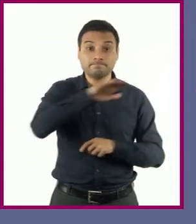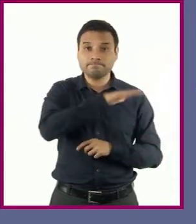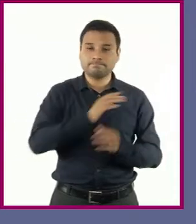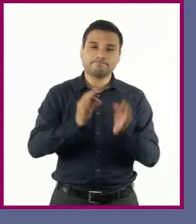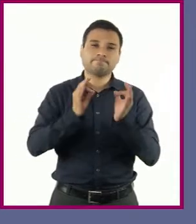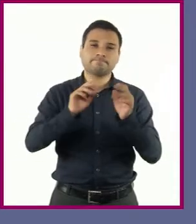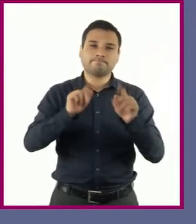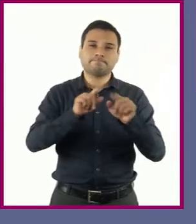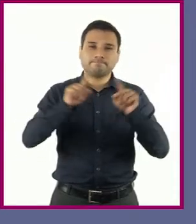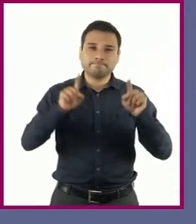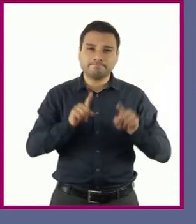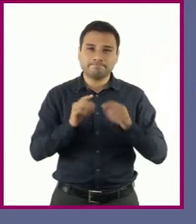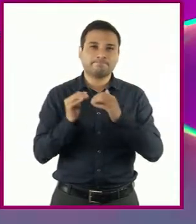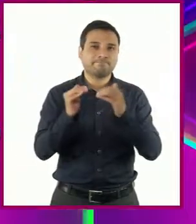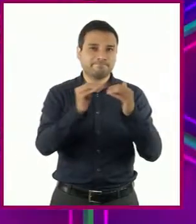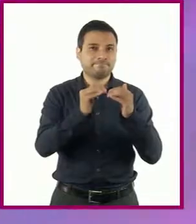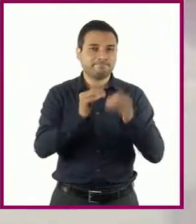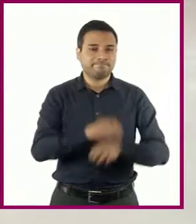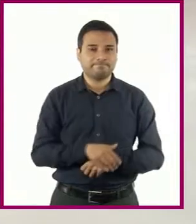igualitarias.